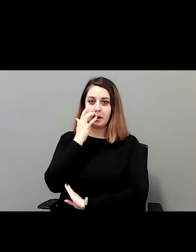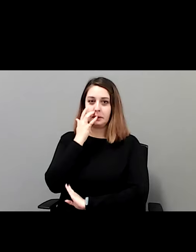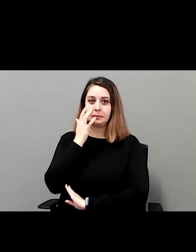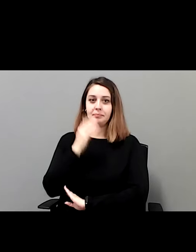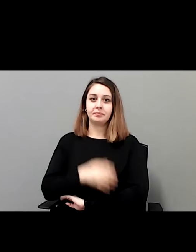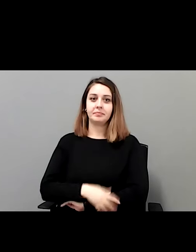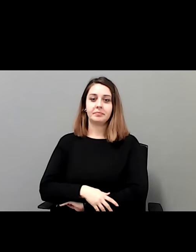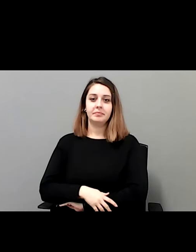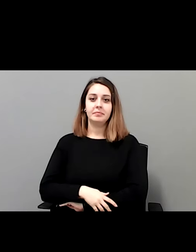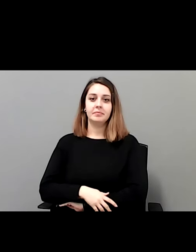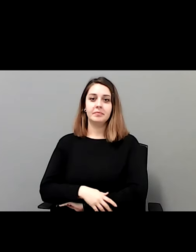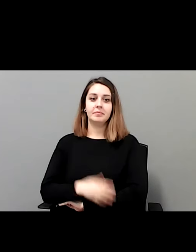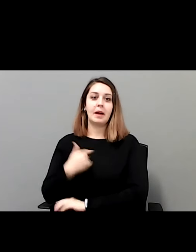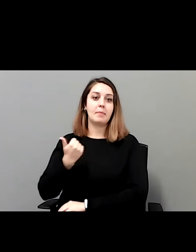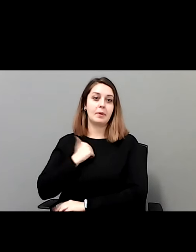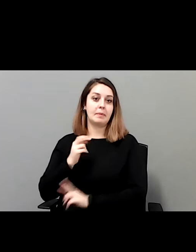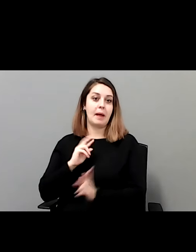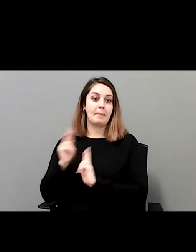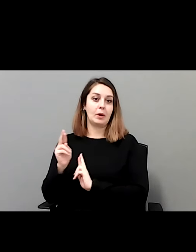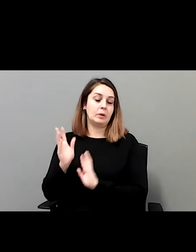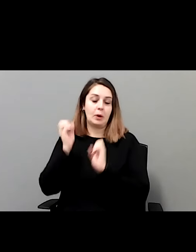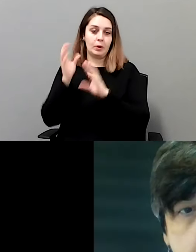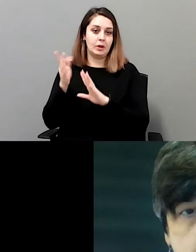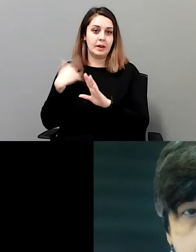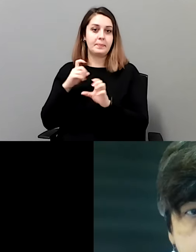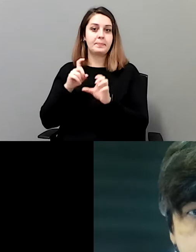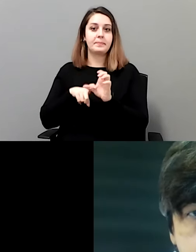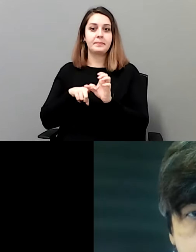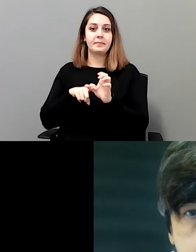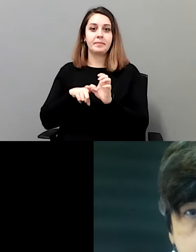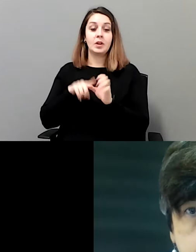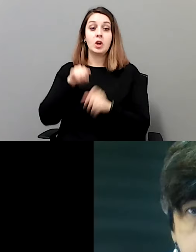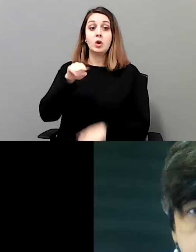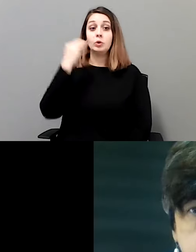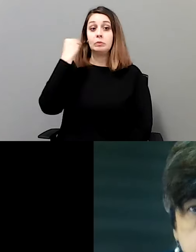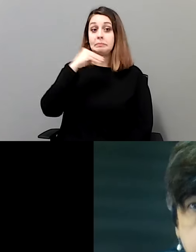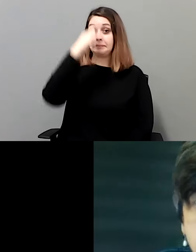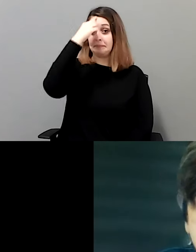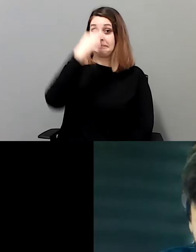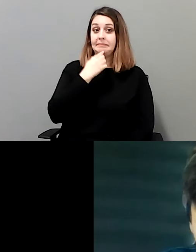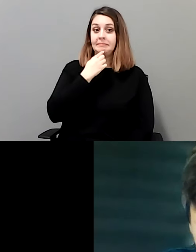iba a dar respuesta a una de las preguntas. Fernanda, te has quedado congelada en la parte